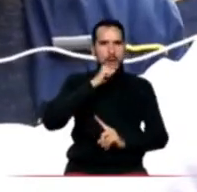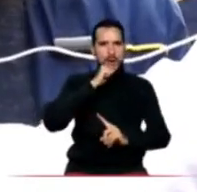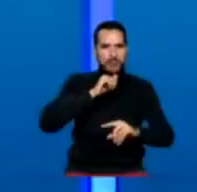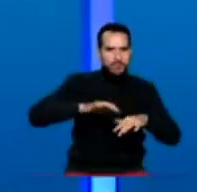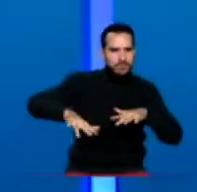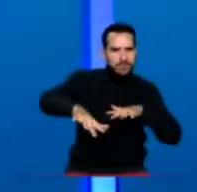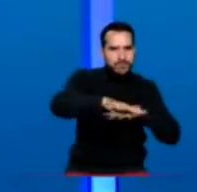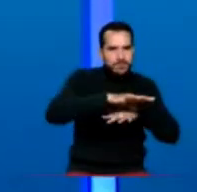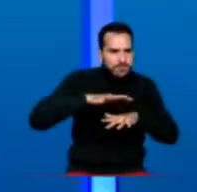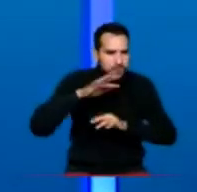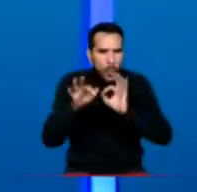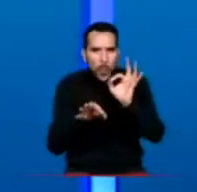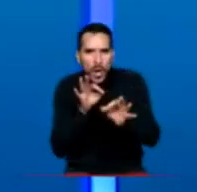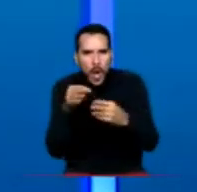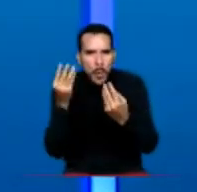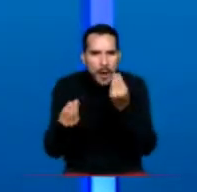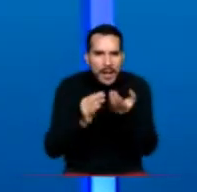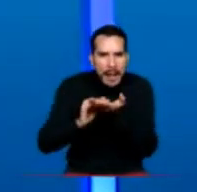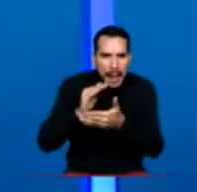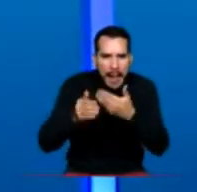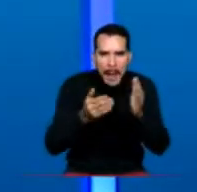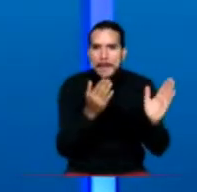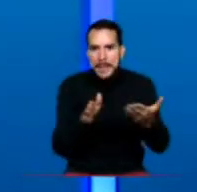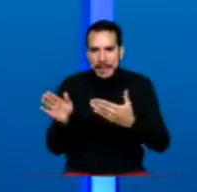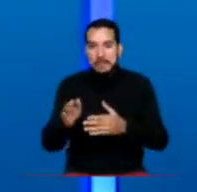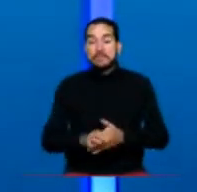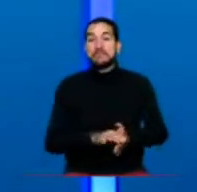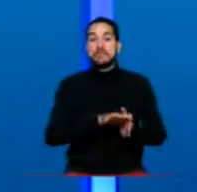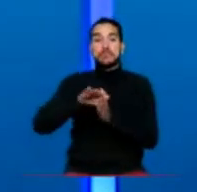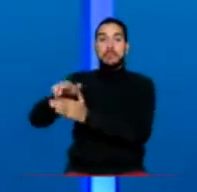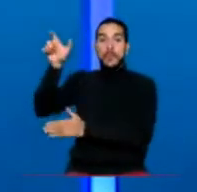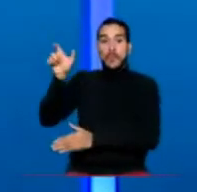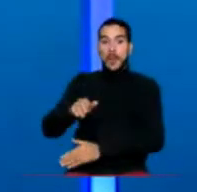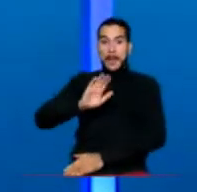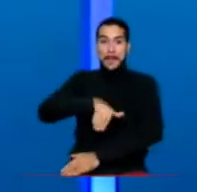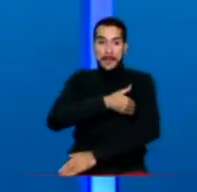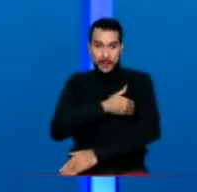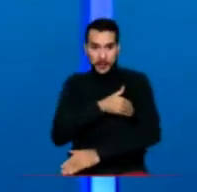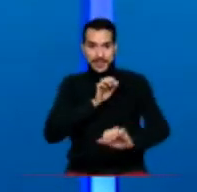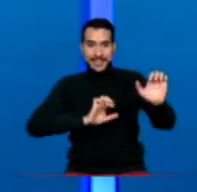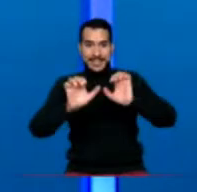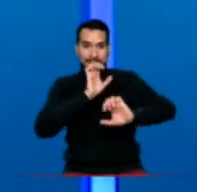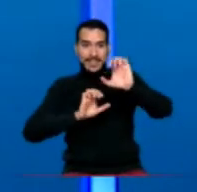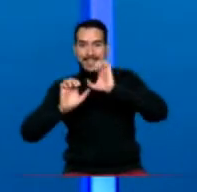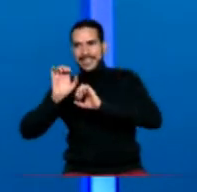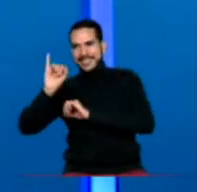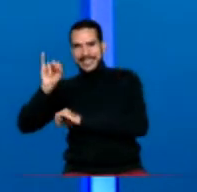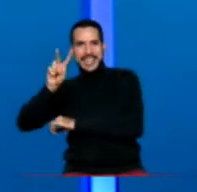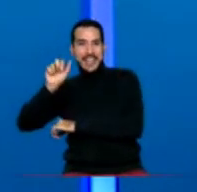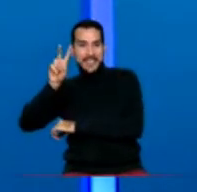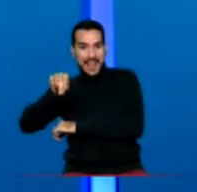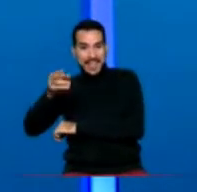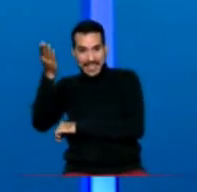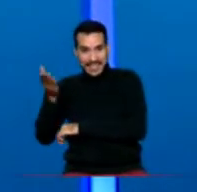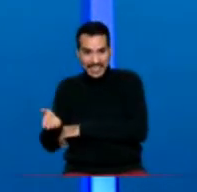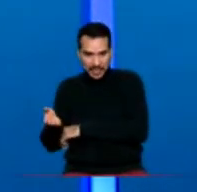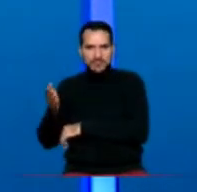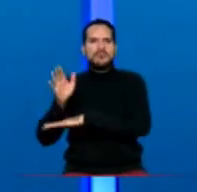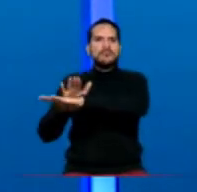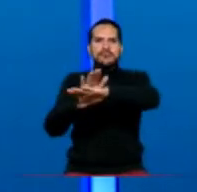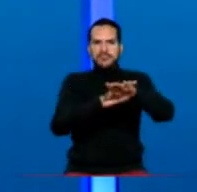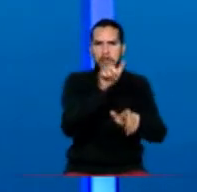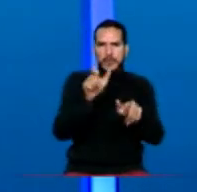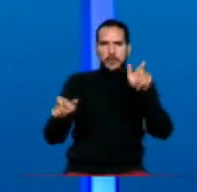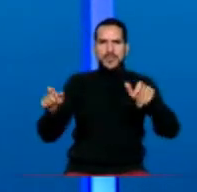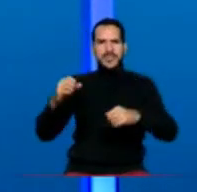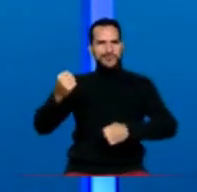agua. Y el ministro de Defensa, Iván Velásquez, anunció la llegada de más de 1,000 soldados profesionales al departamento de Nariño, esto